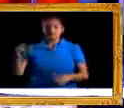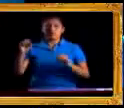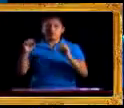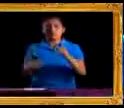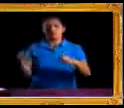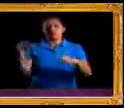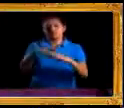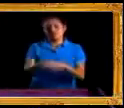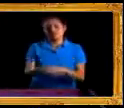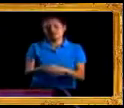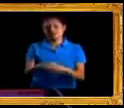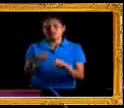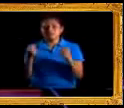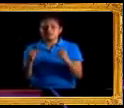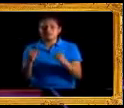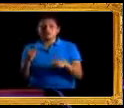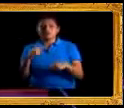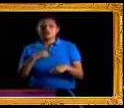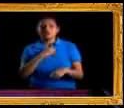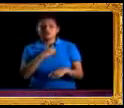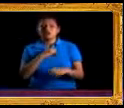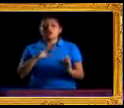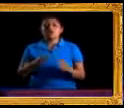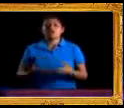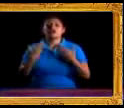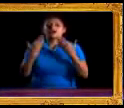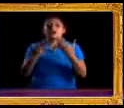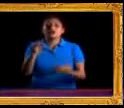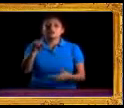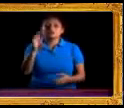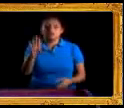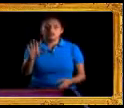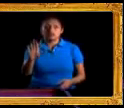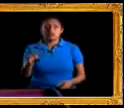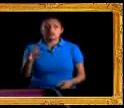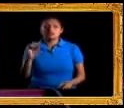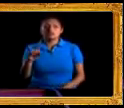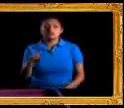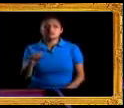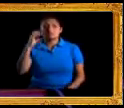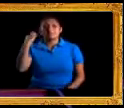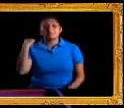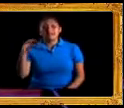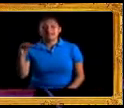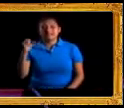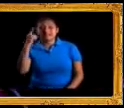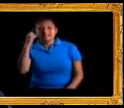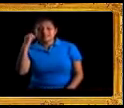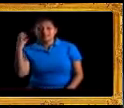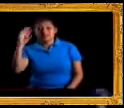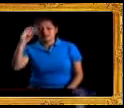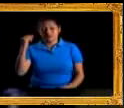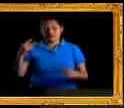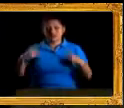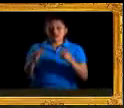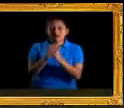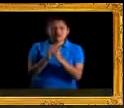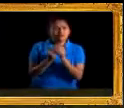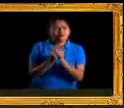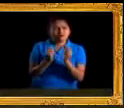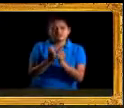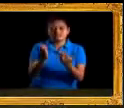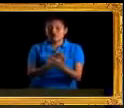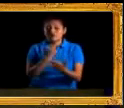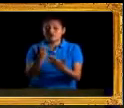pero yo quiero dejarle a usted, si usted quiere, el devocional para que entendamos por qué hay crisis económica mundial.